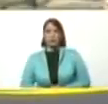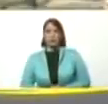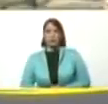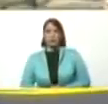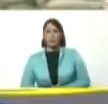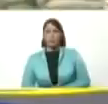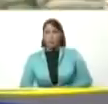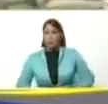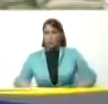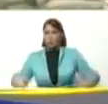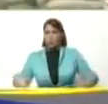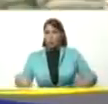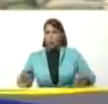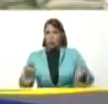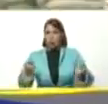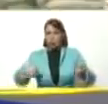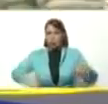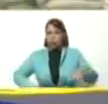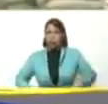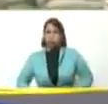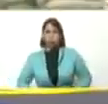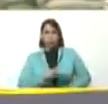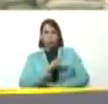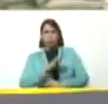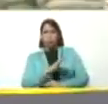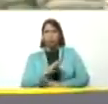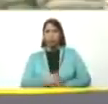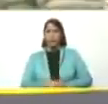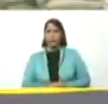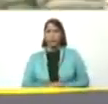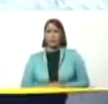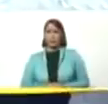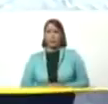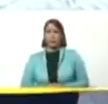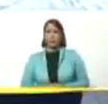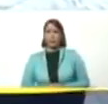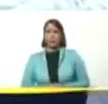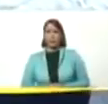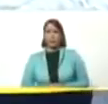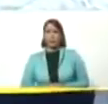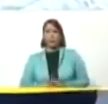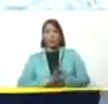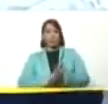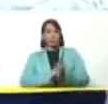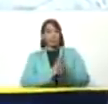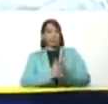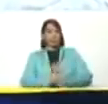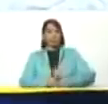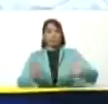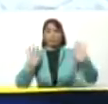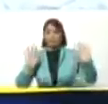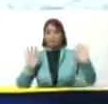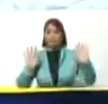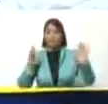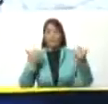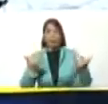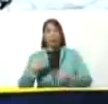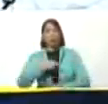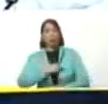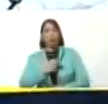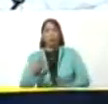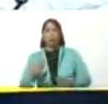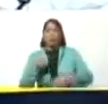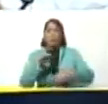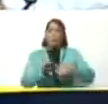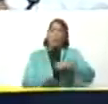consumista, dependiente, rentista. Eso se acabó. Y ahora estamos nosotros dando los